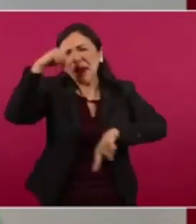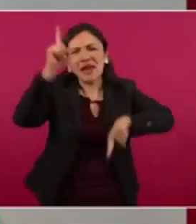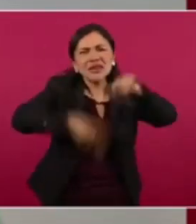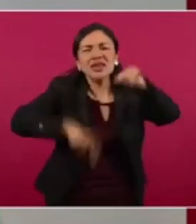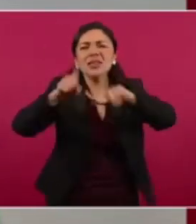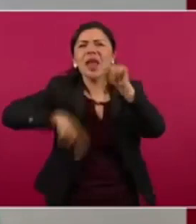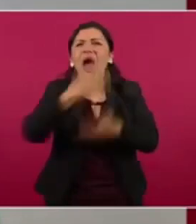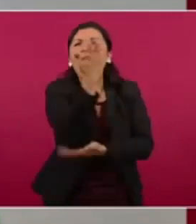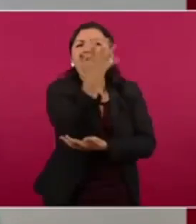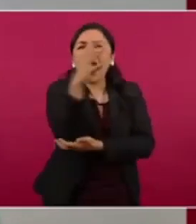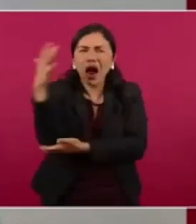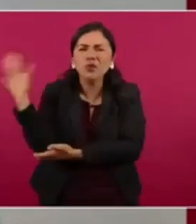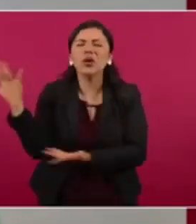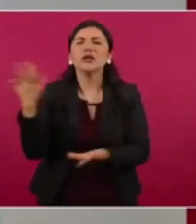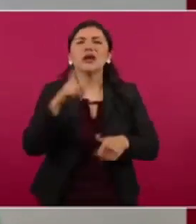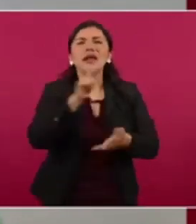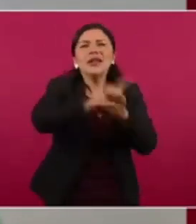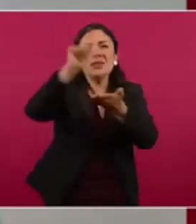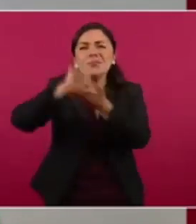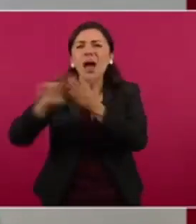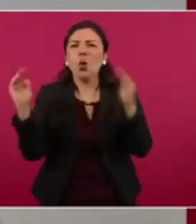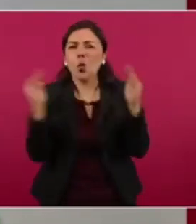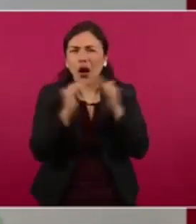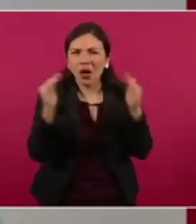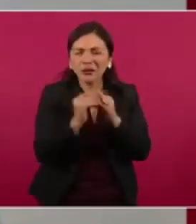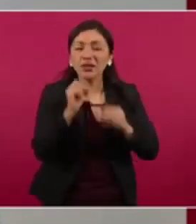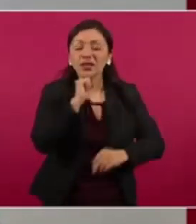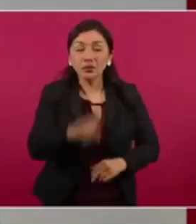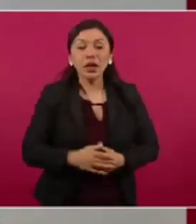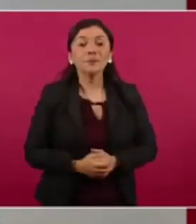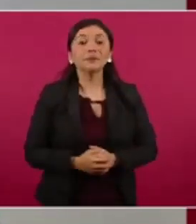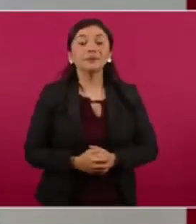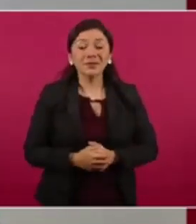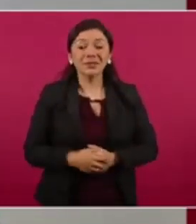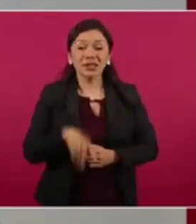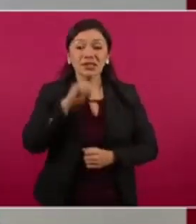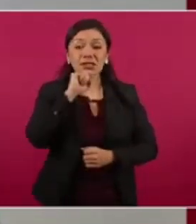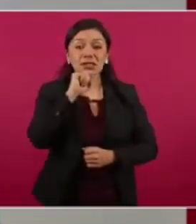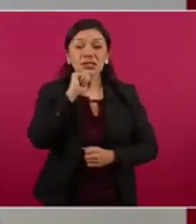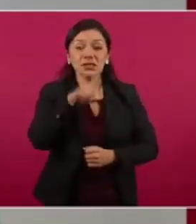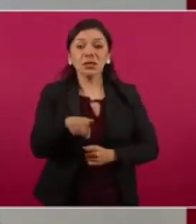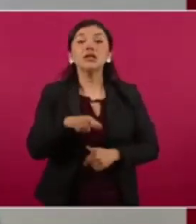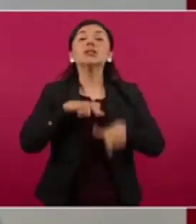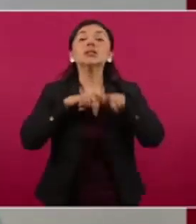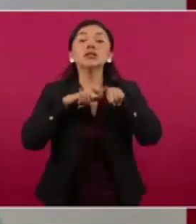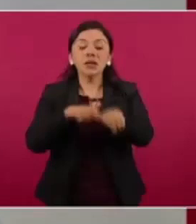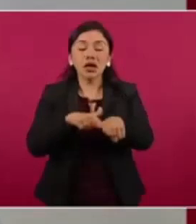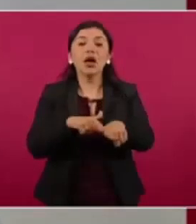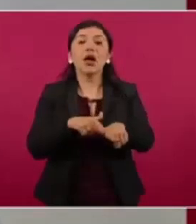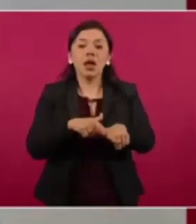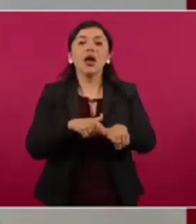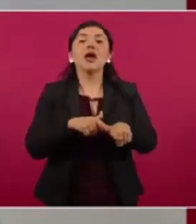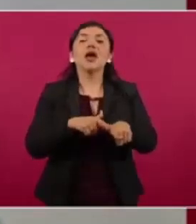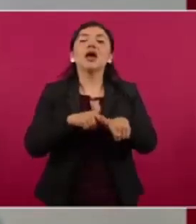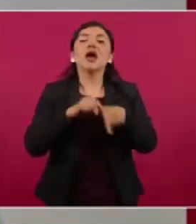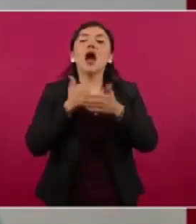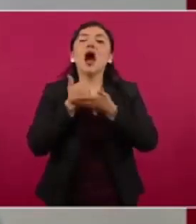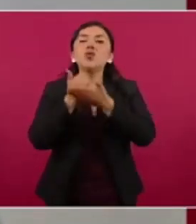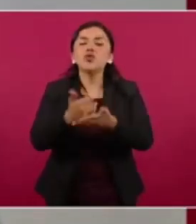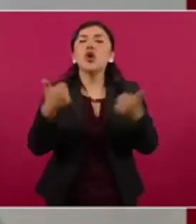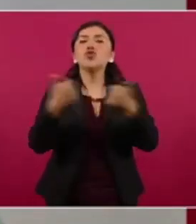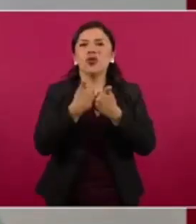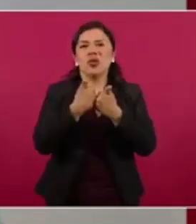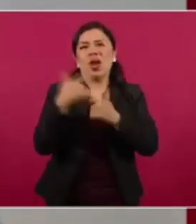y limpieza de vivienda. También, asimismo, señor presidente, se sigue evacuando por vía